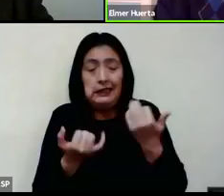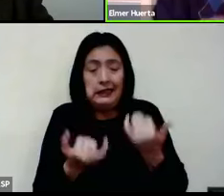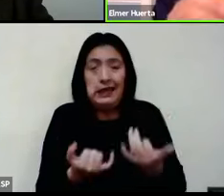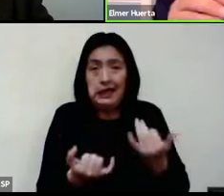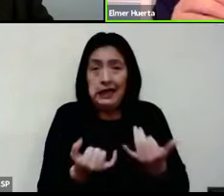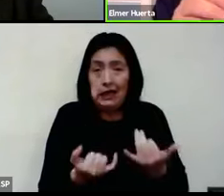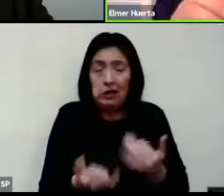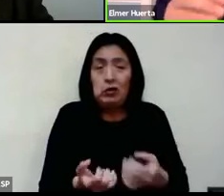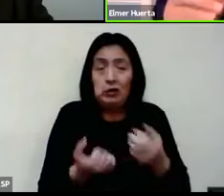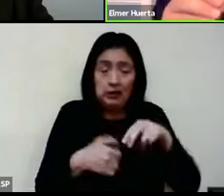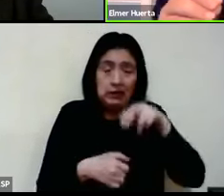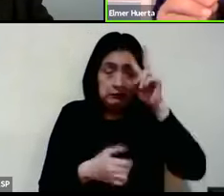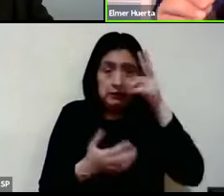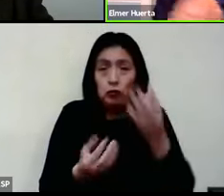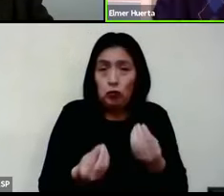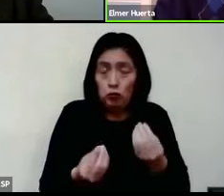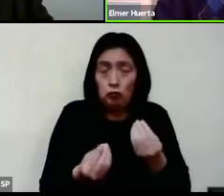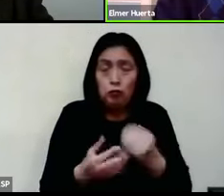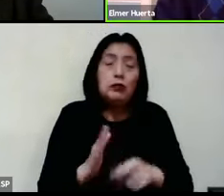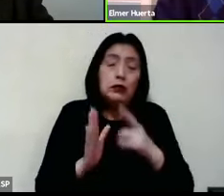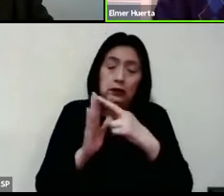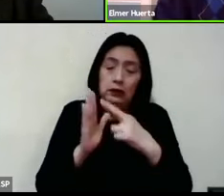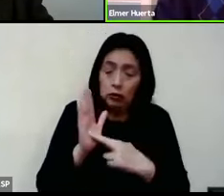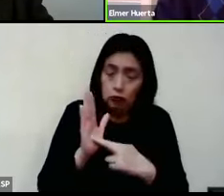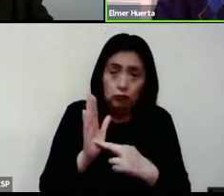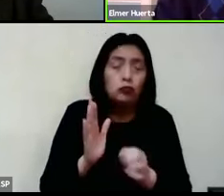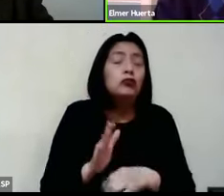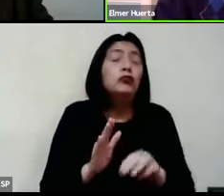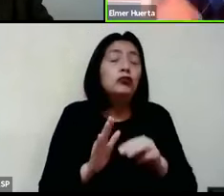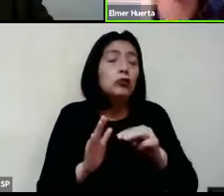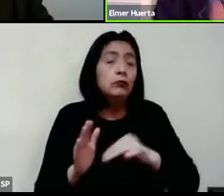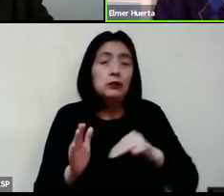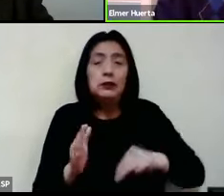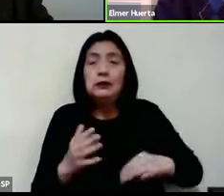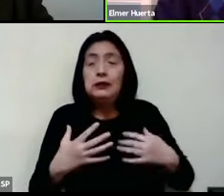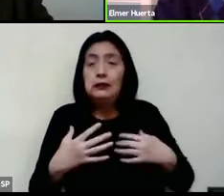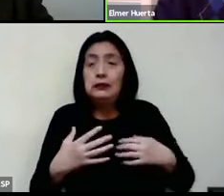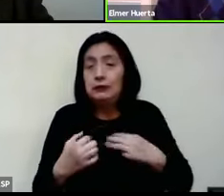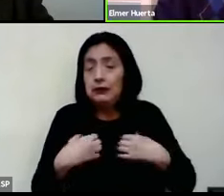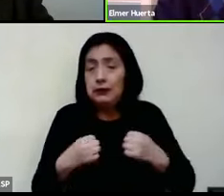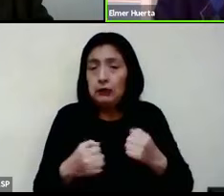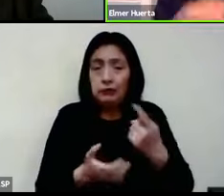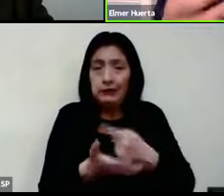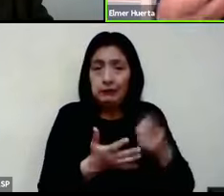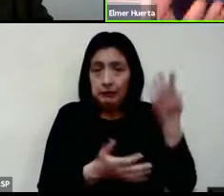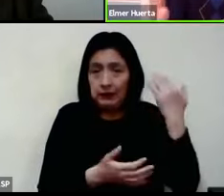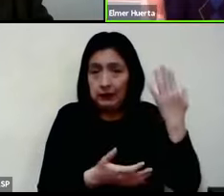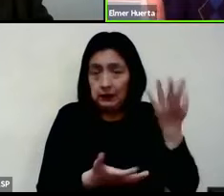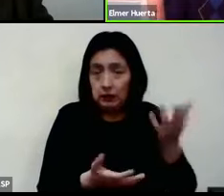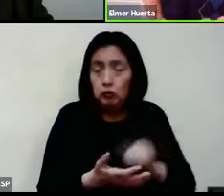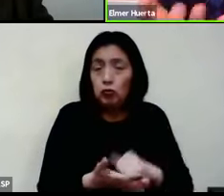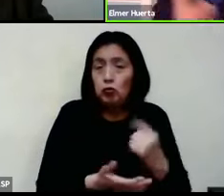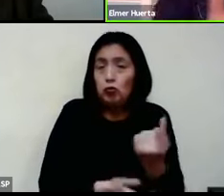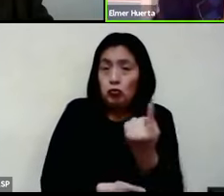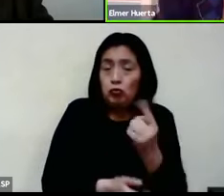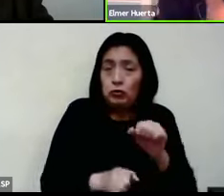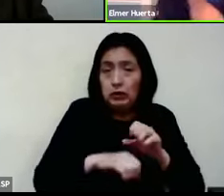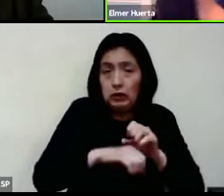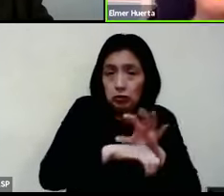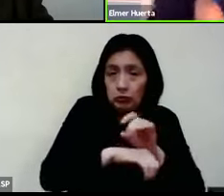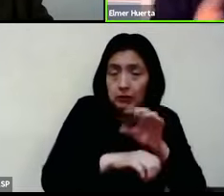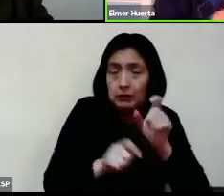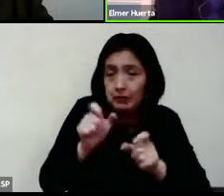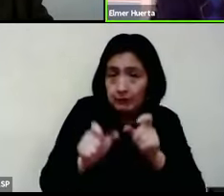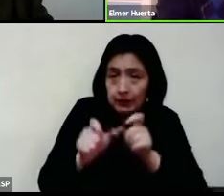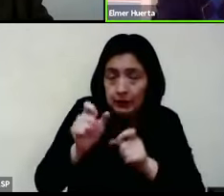actualizar en el Perú con una resolución ministerial del MINSA la semana pasada, lo único que se recomienda para la